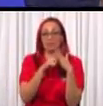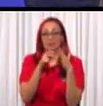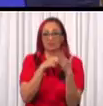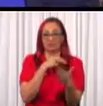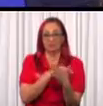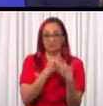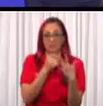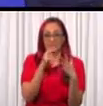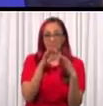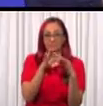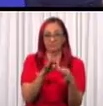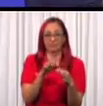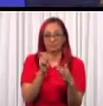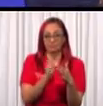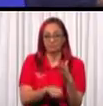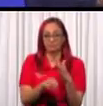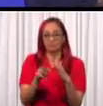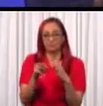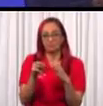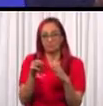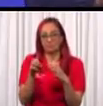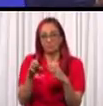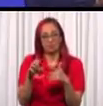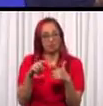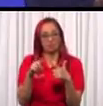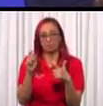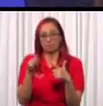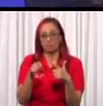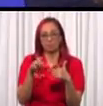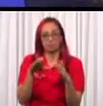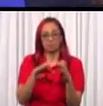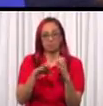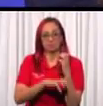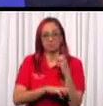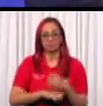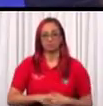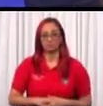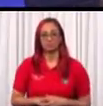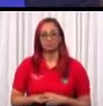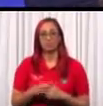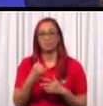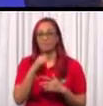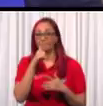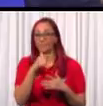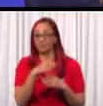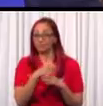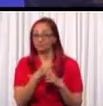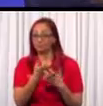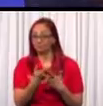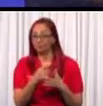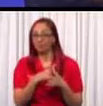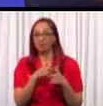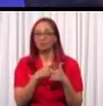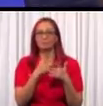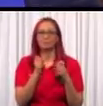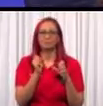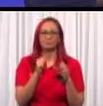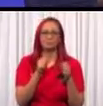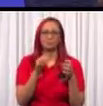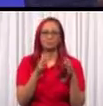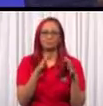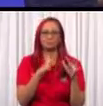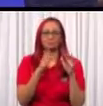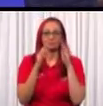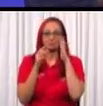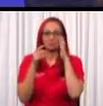MAC, ya firmó el MEIC, pero no ha firmado comercio exterior. Y si no se hace, entonces podría ser que dentro de unos